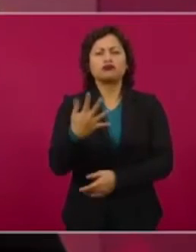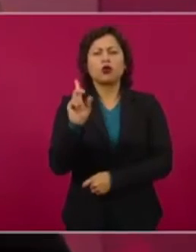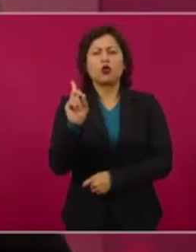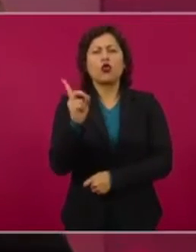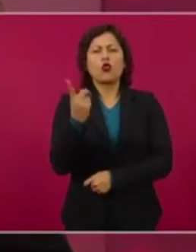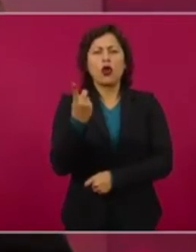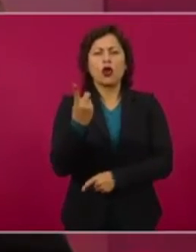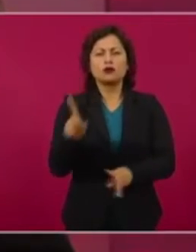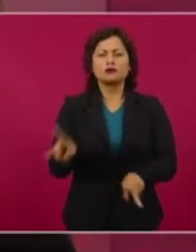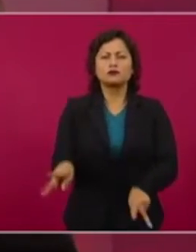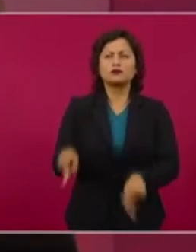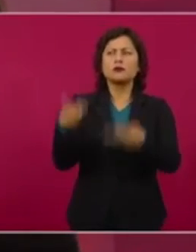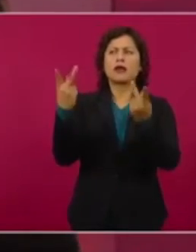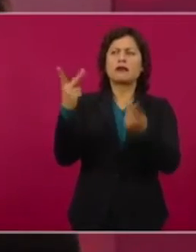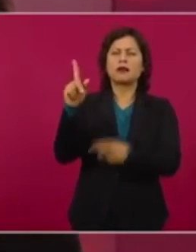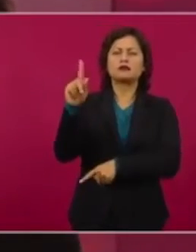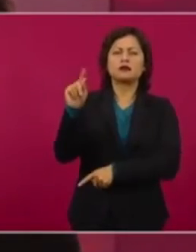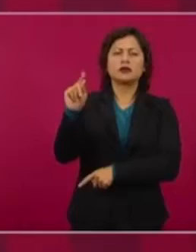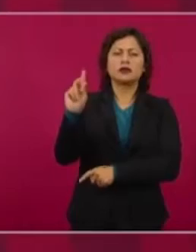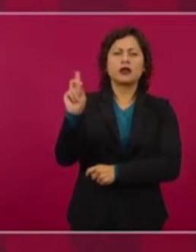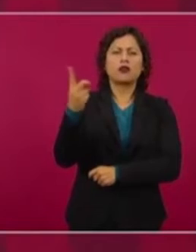$70,